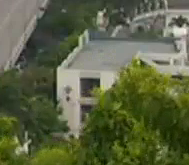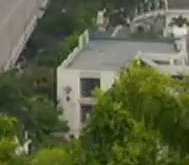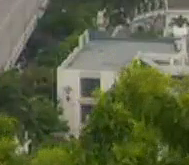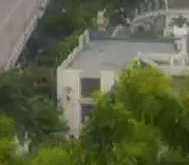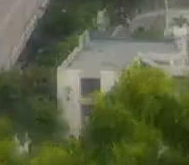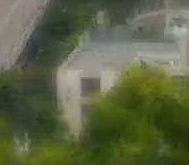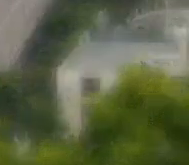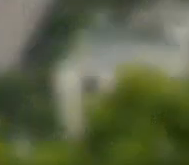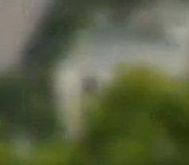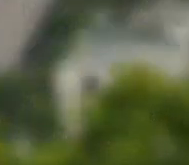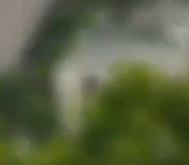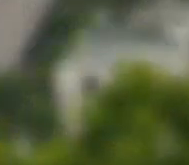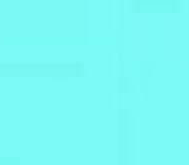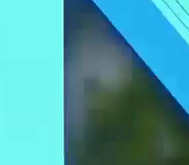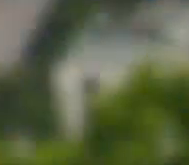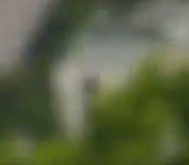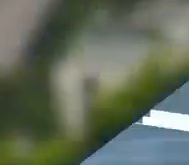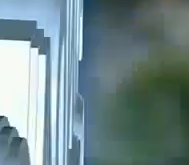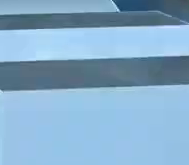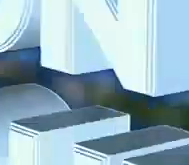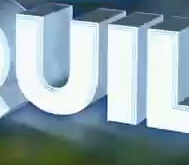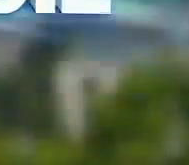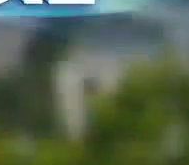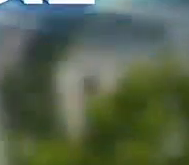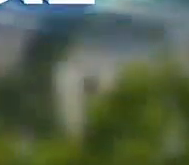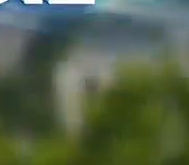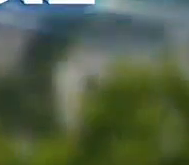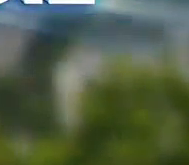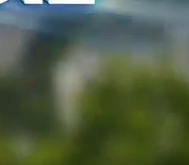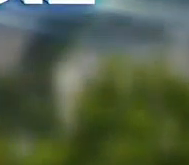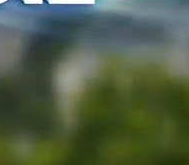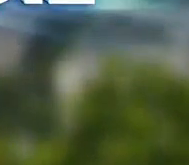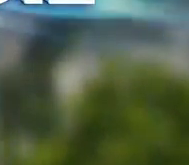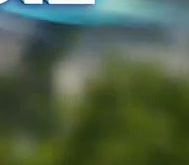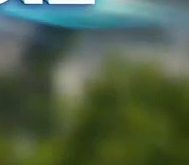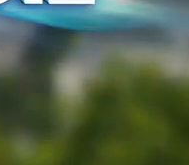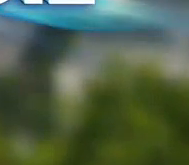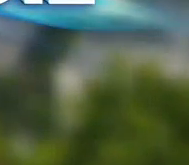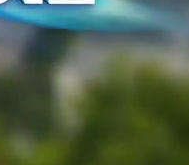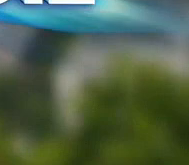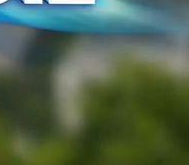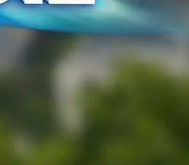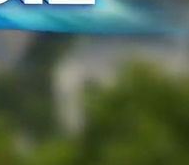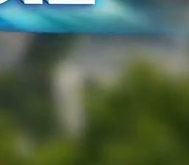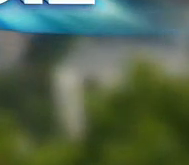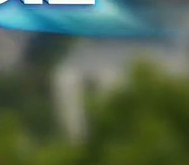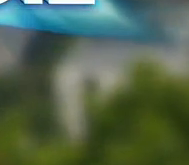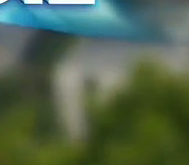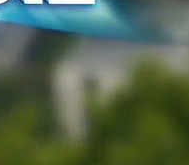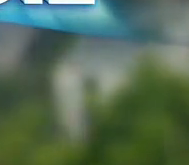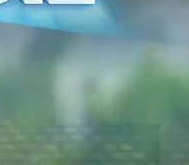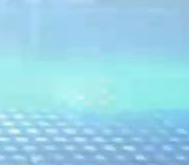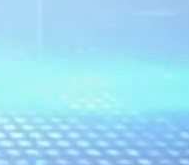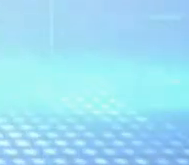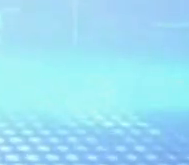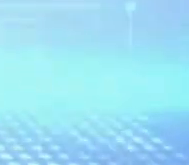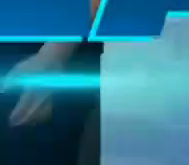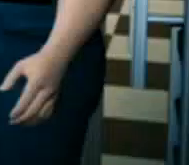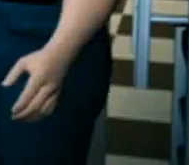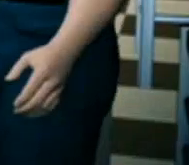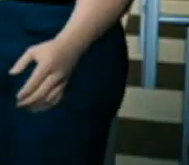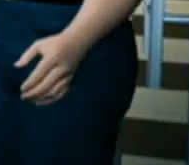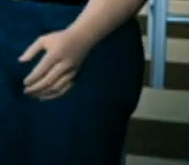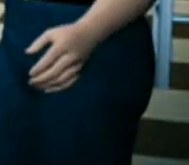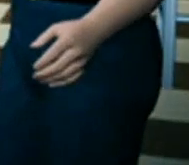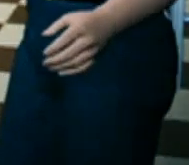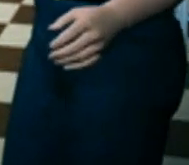mi canción. Guayaquileño, no hay nadie quien te iguale, como hombre de coraje, lo digo en mi canción.